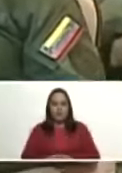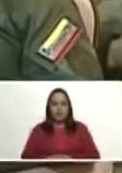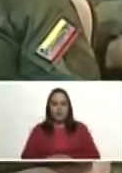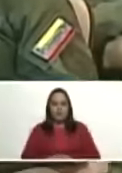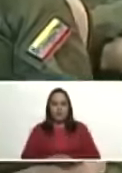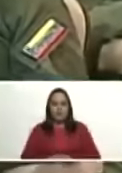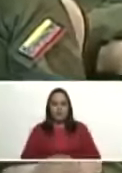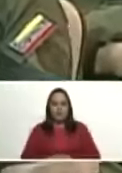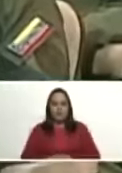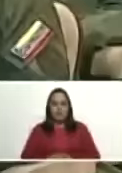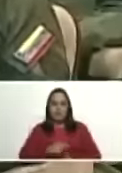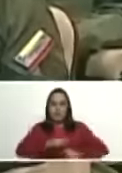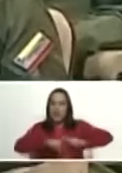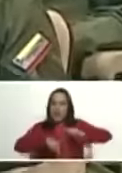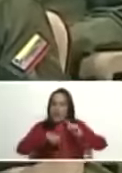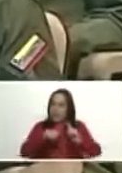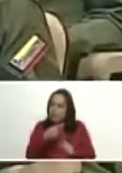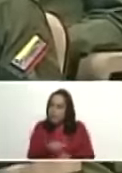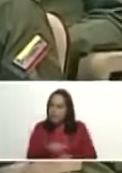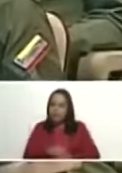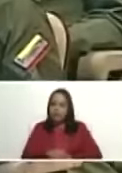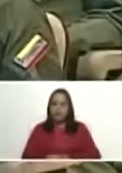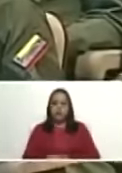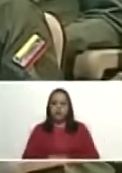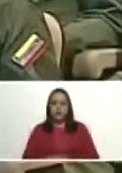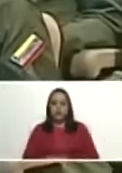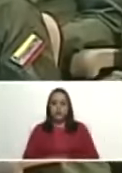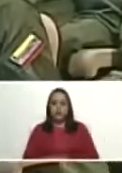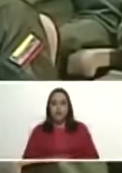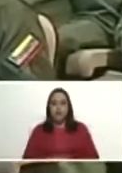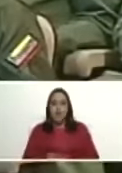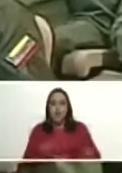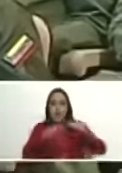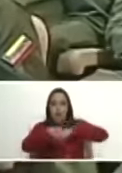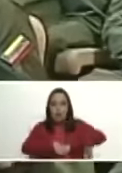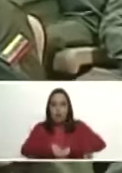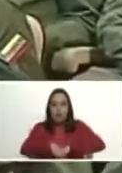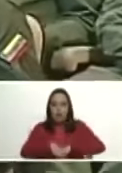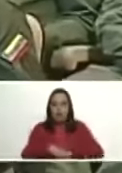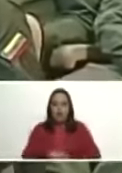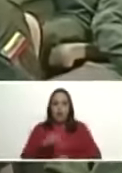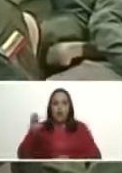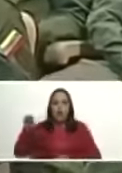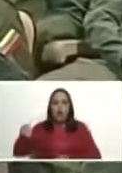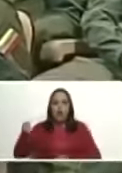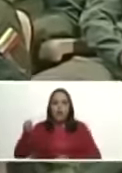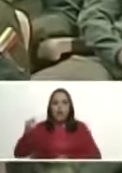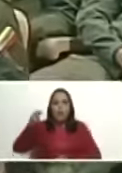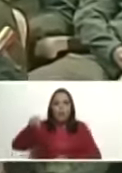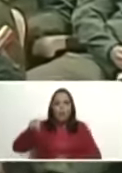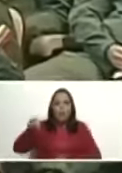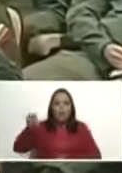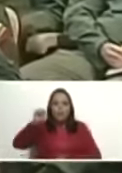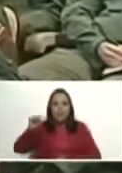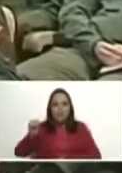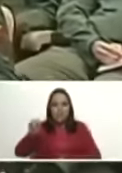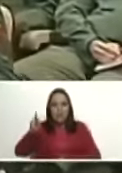Luego tenemos el Tratado de Münster, de